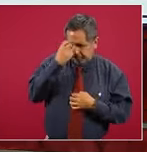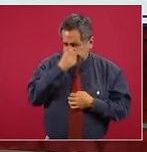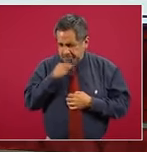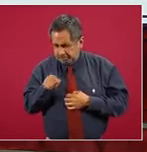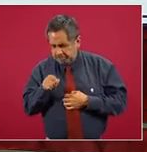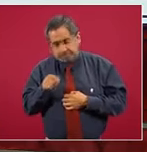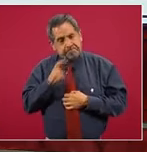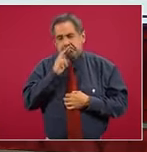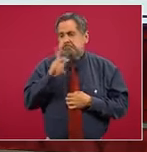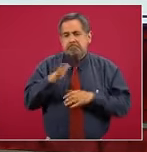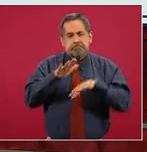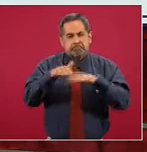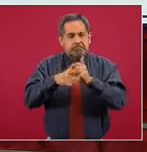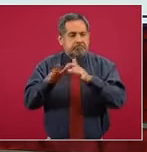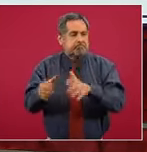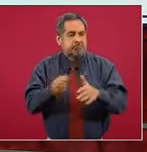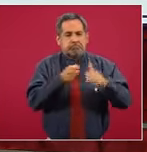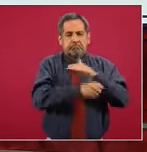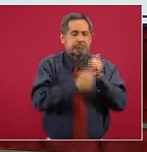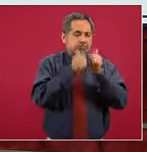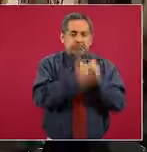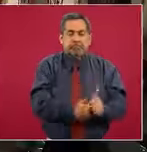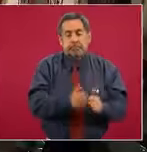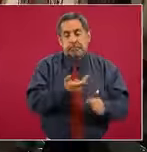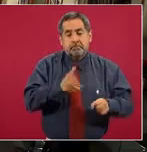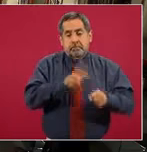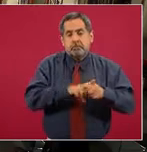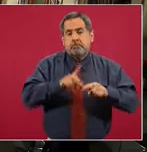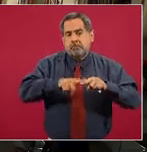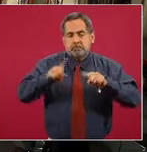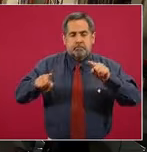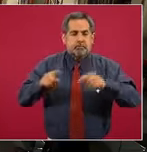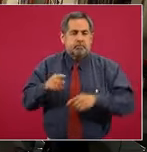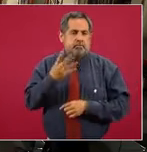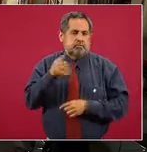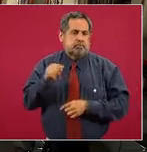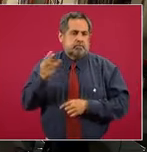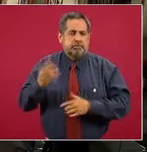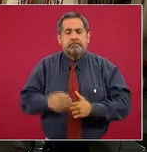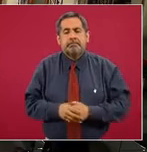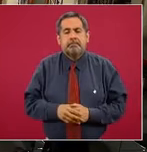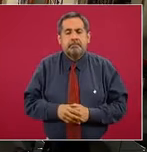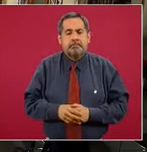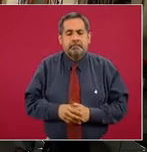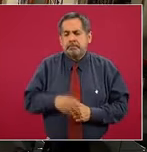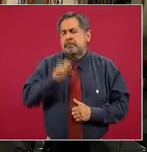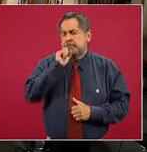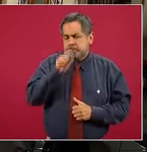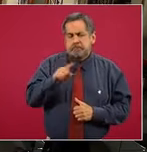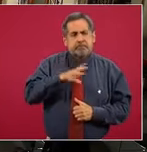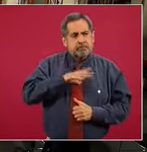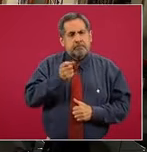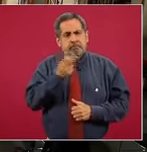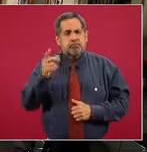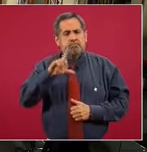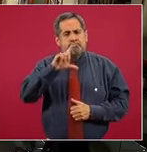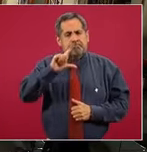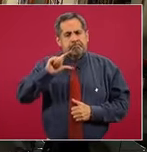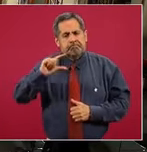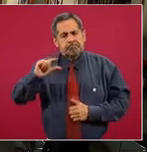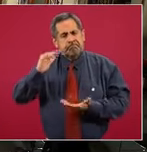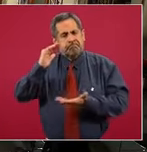caso decidió que requería una hospitalización. Pero también ha ido, disminuyendo, aunque la